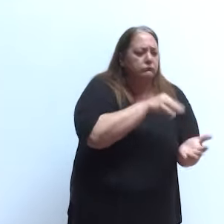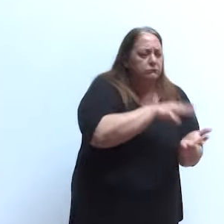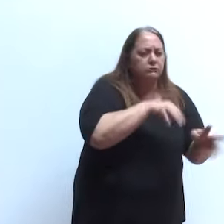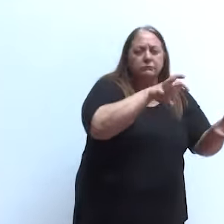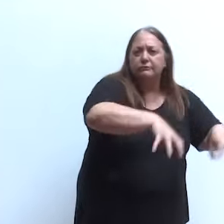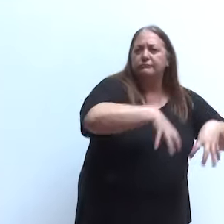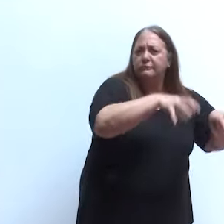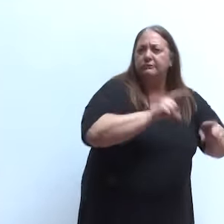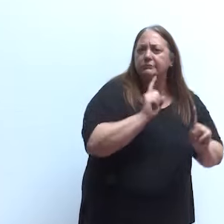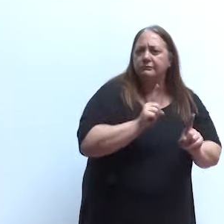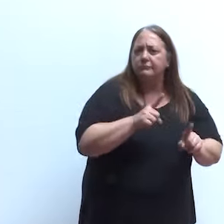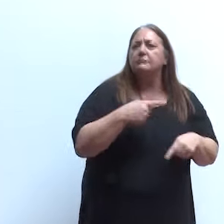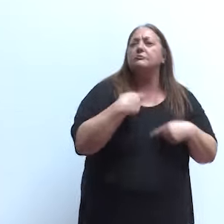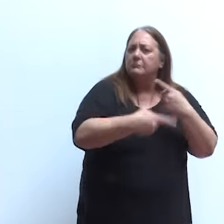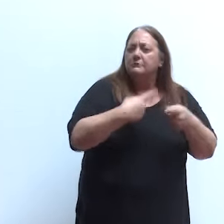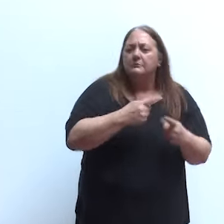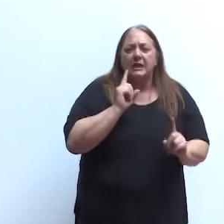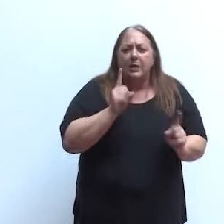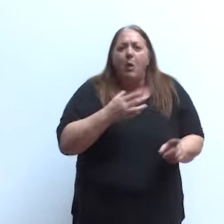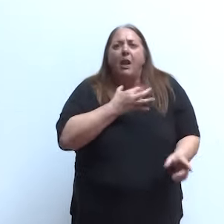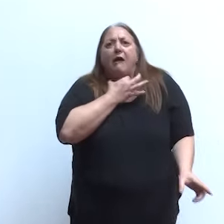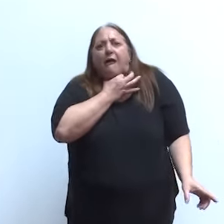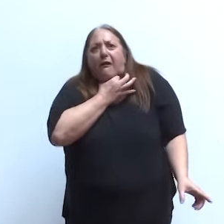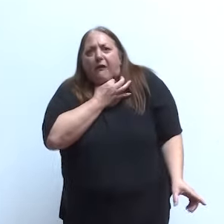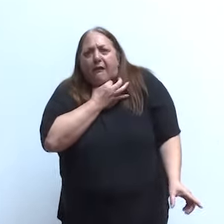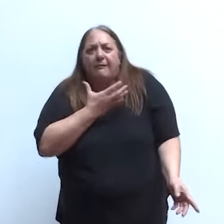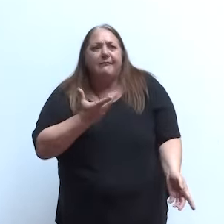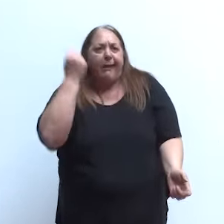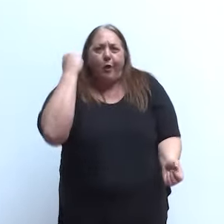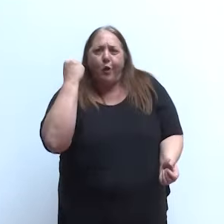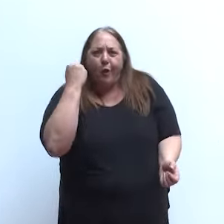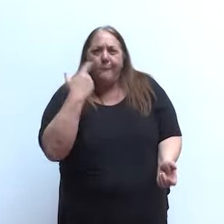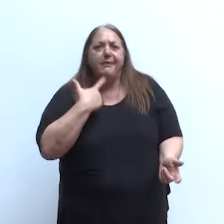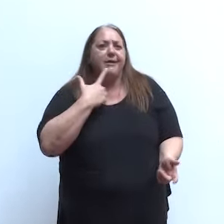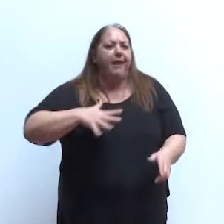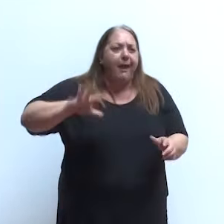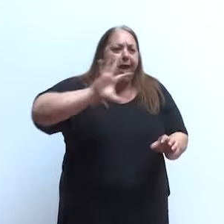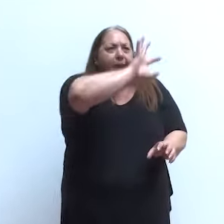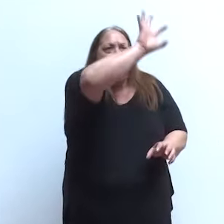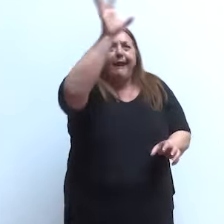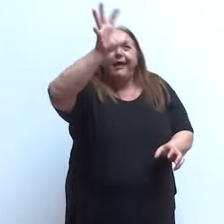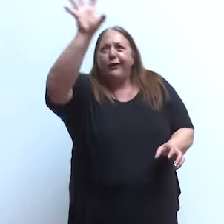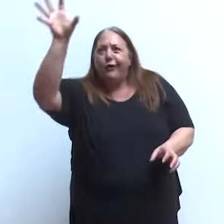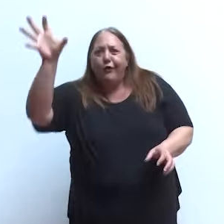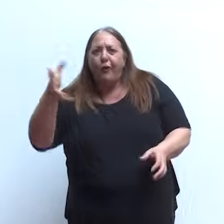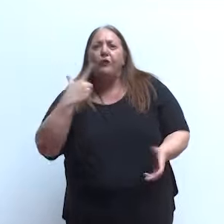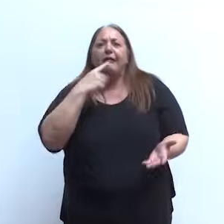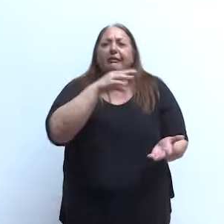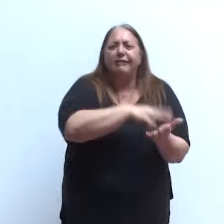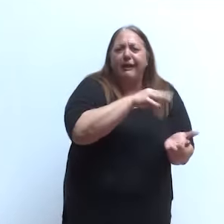y continuó sofocando las economías regionales despoblado también territorios contribuyendo digamos